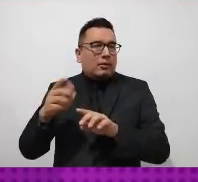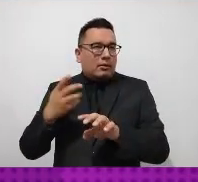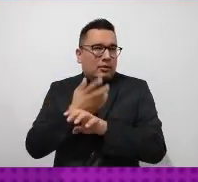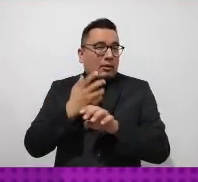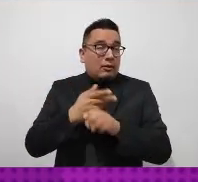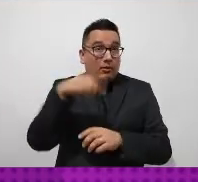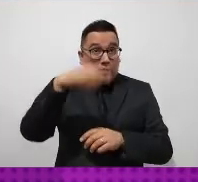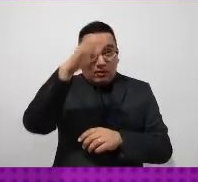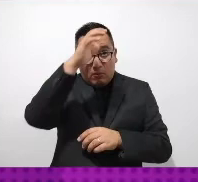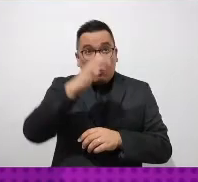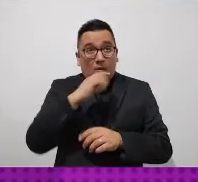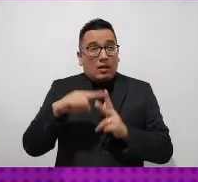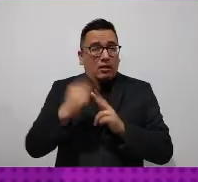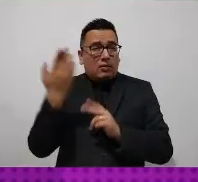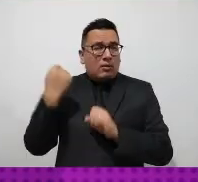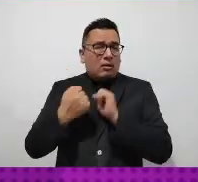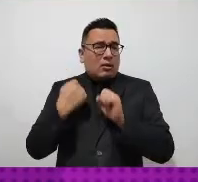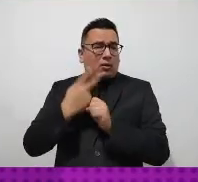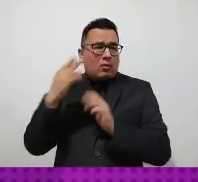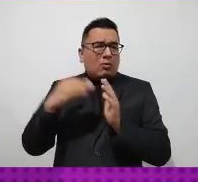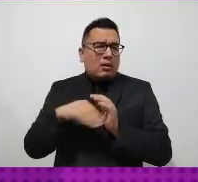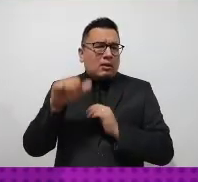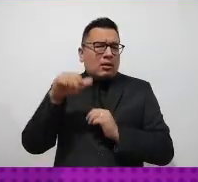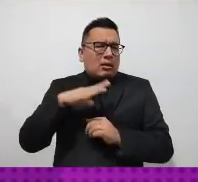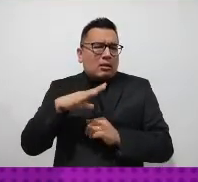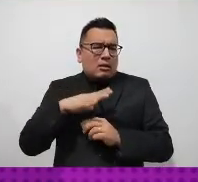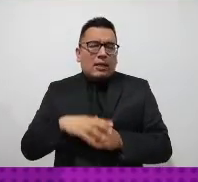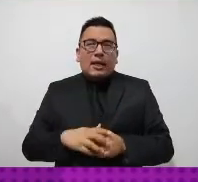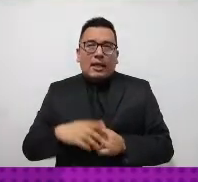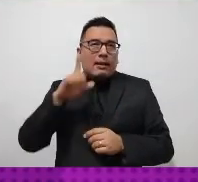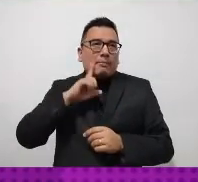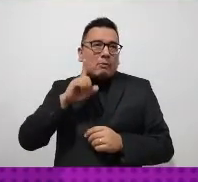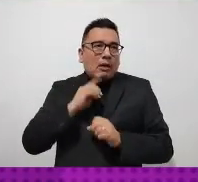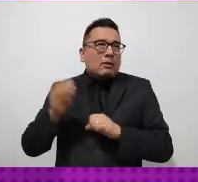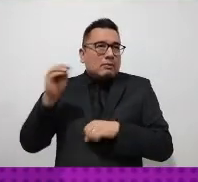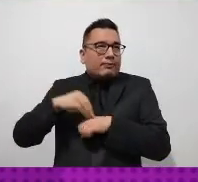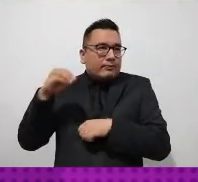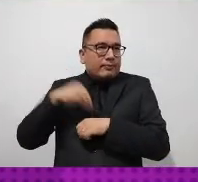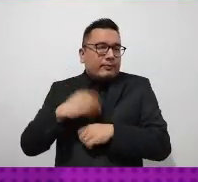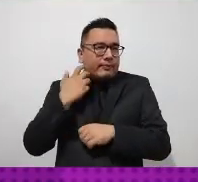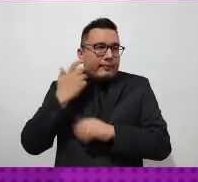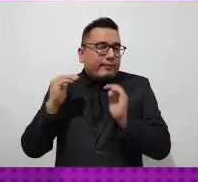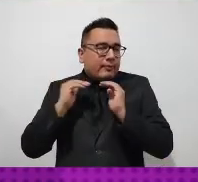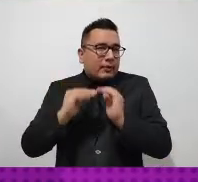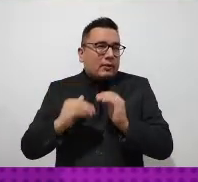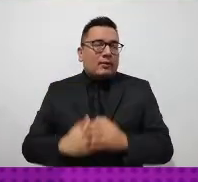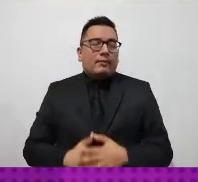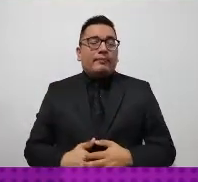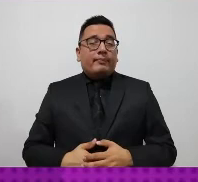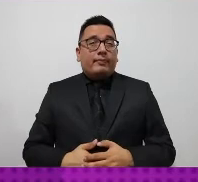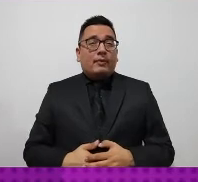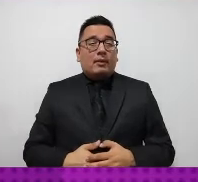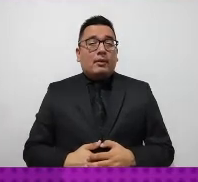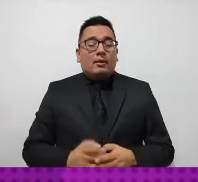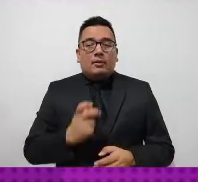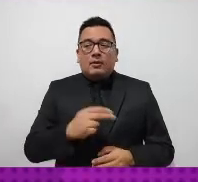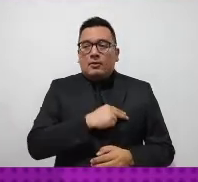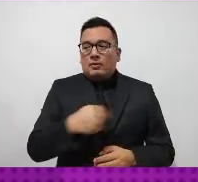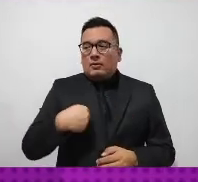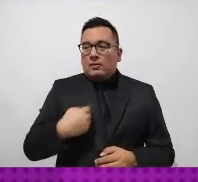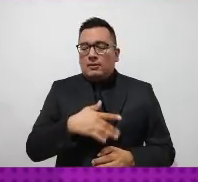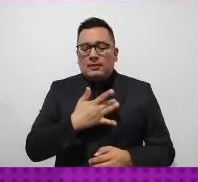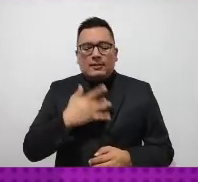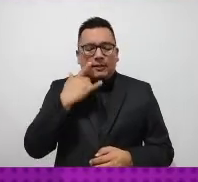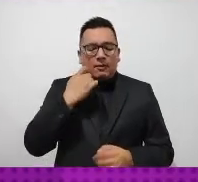de México, pero en Coahuila desde el 2016 ya operamos con esa paridad a nivel municipal. Entonces, también para nosotros fue